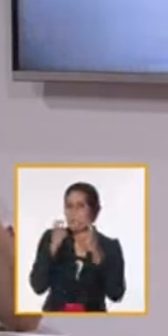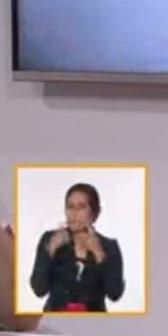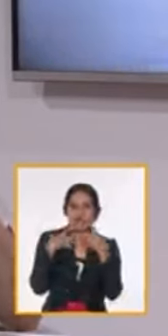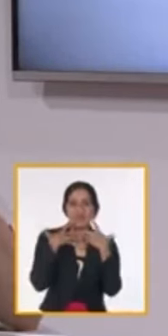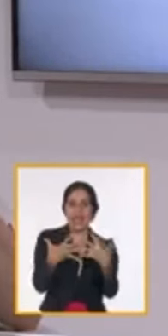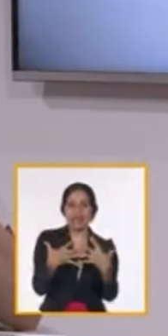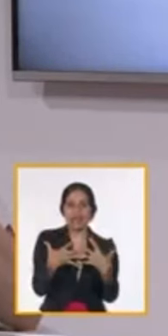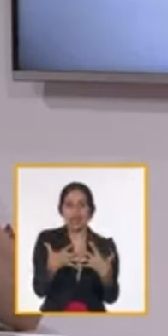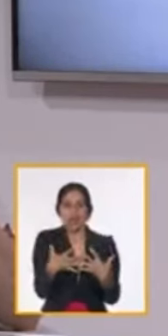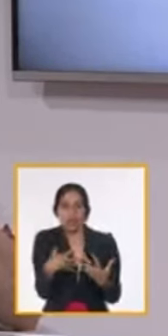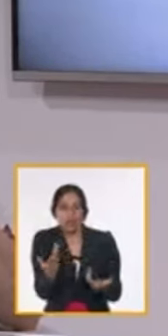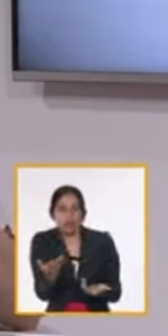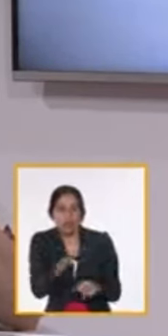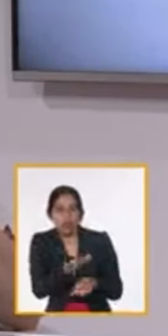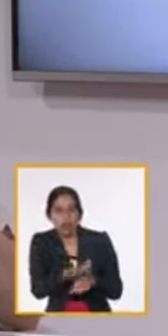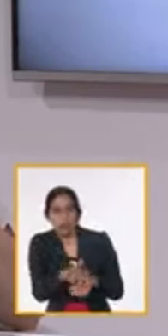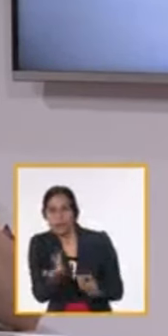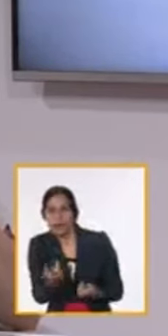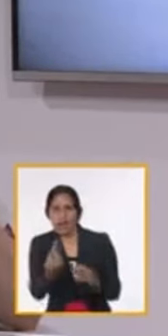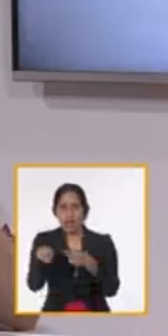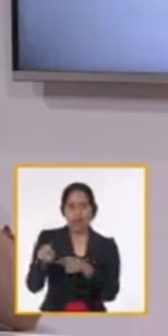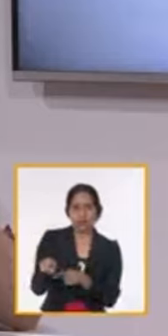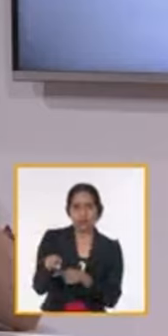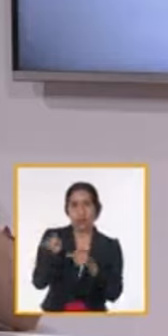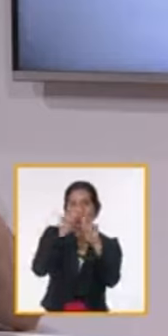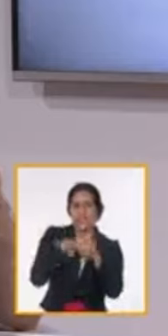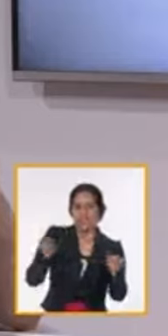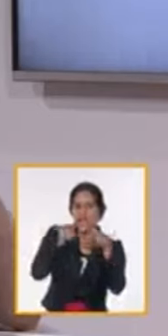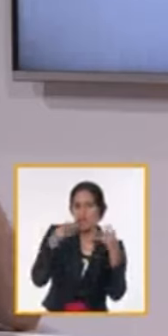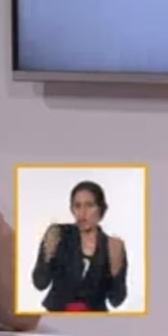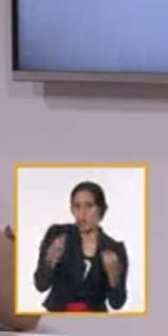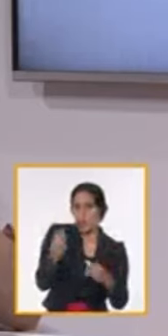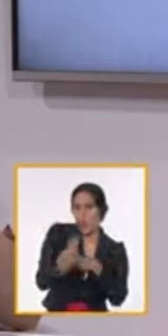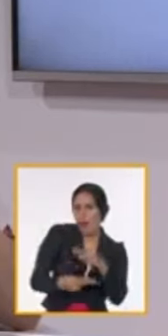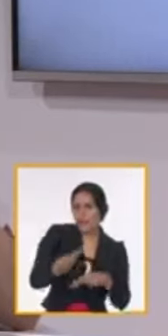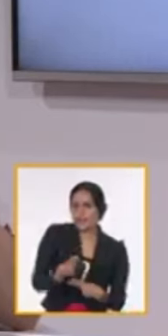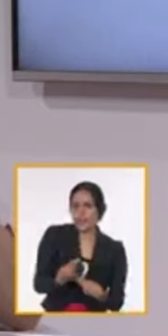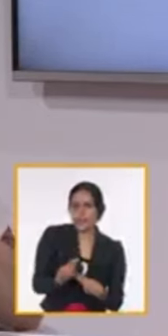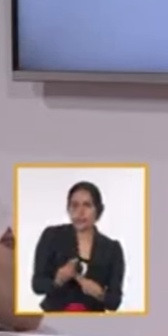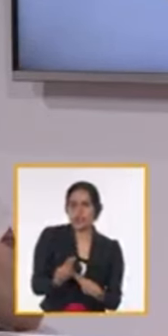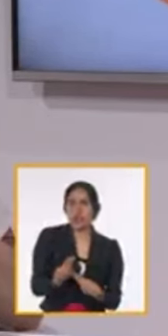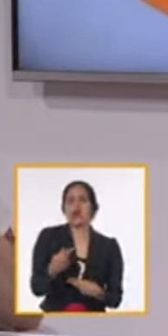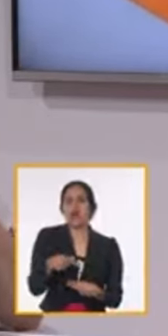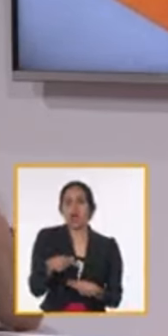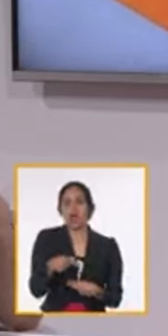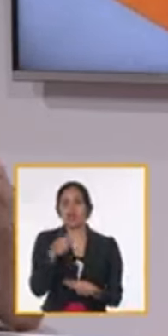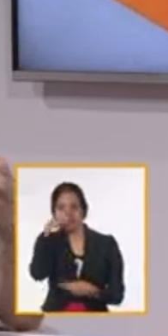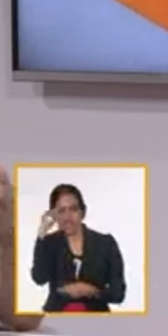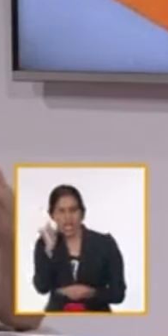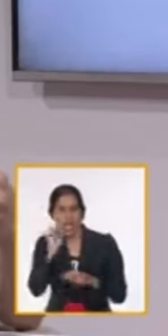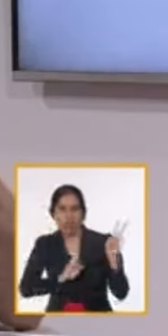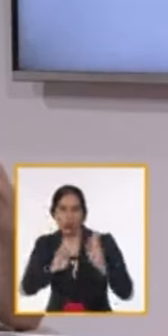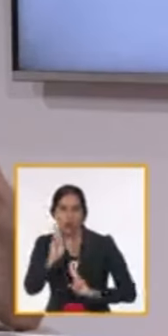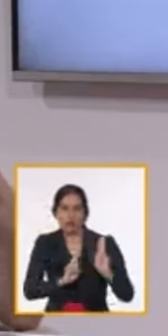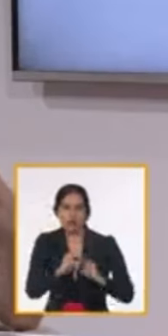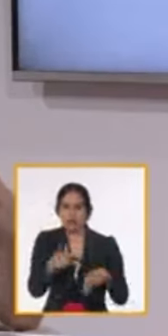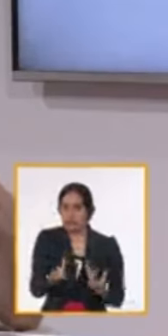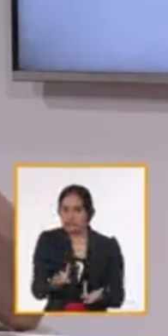haciendo nuestras universidades, cómo estas universidades son cómplices del genocidio. También